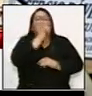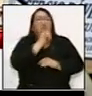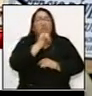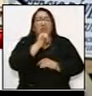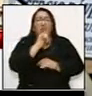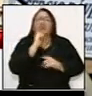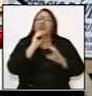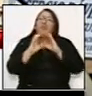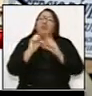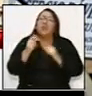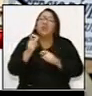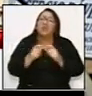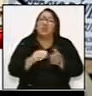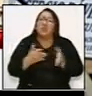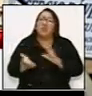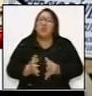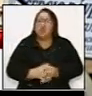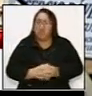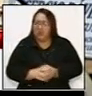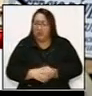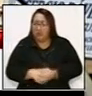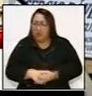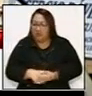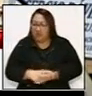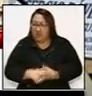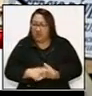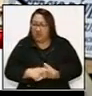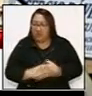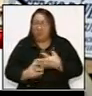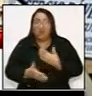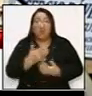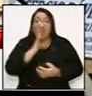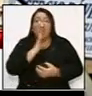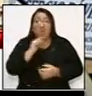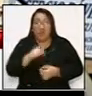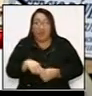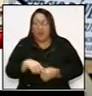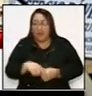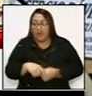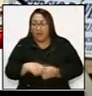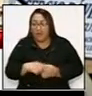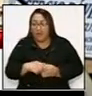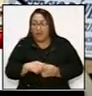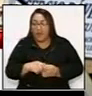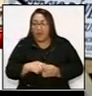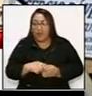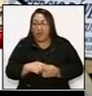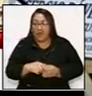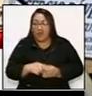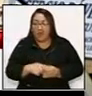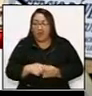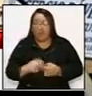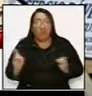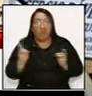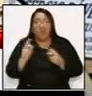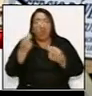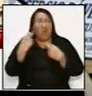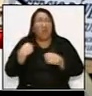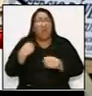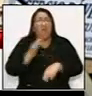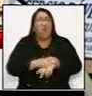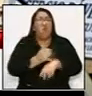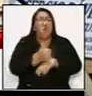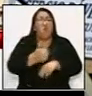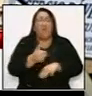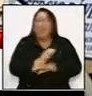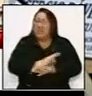diálogo de la víctima que ha muerto. Entonces es muy fácil decir acá que están en desacuerdo porque ahora se quiere echar la culpa. No, señor, nadie está echando la